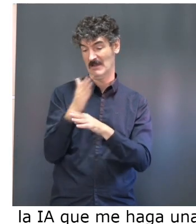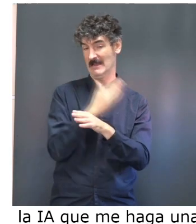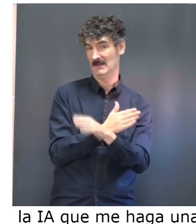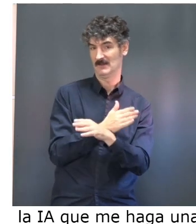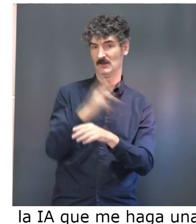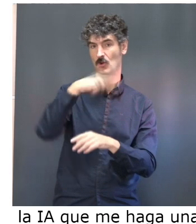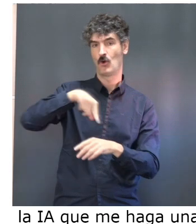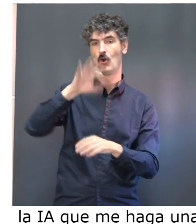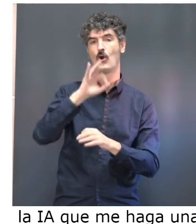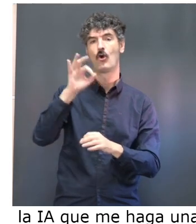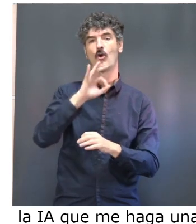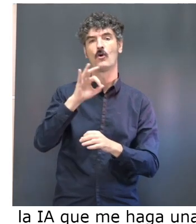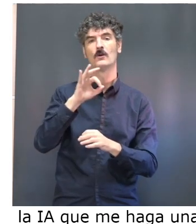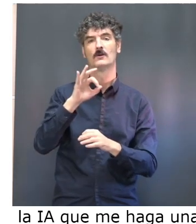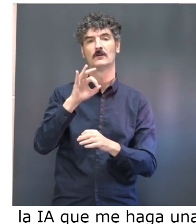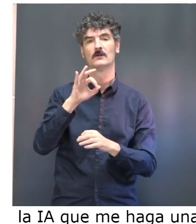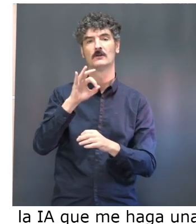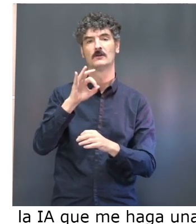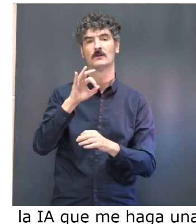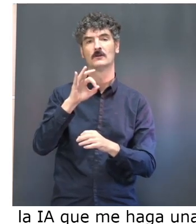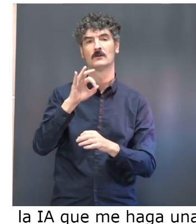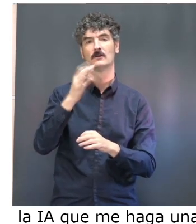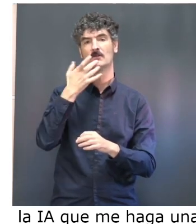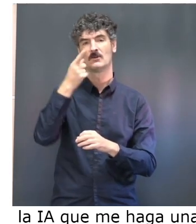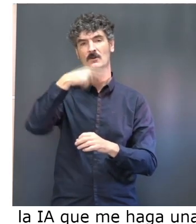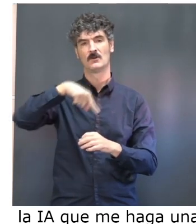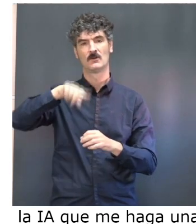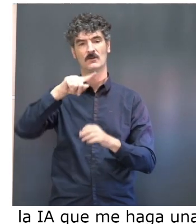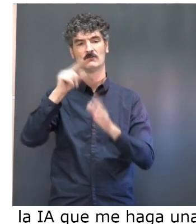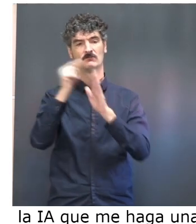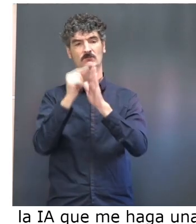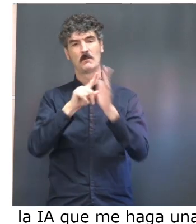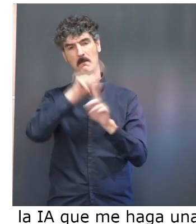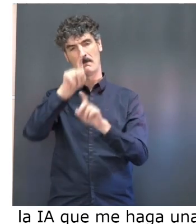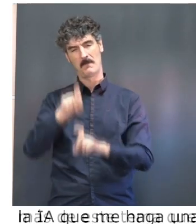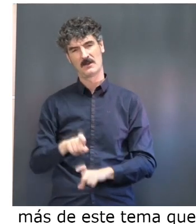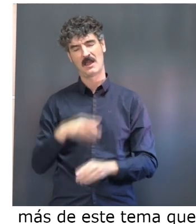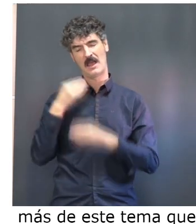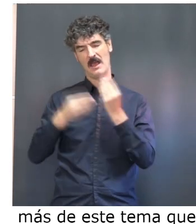esta entrada también que tenemos ahora de los quiz o de poder hacer